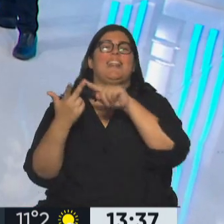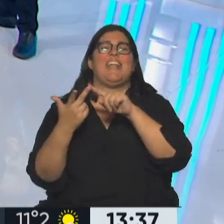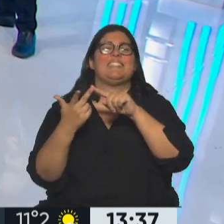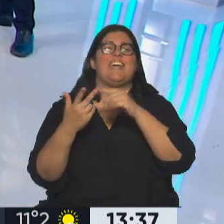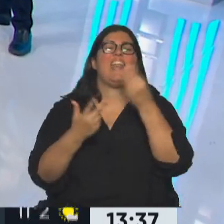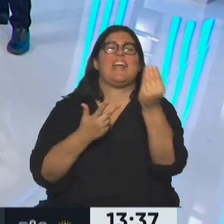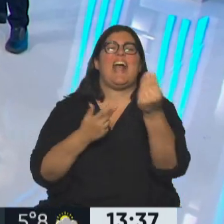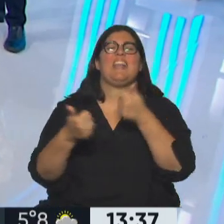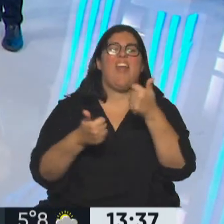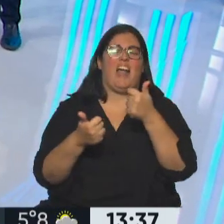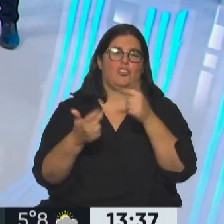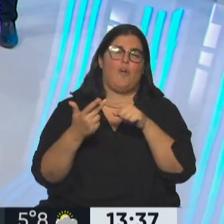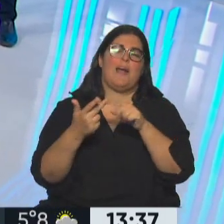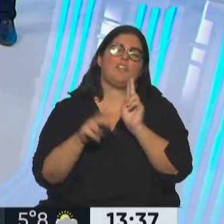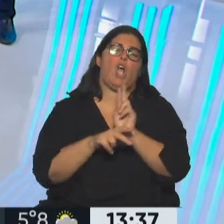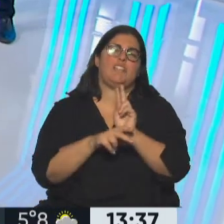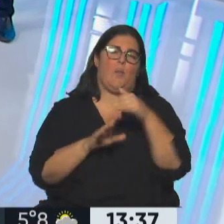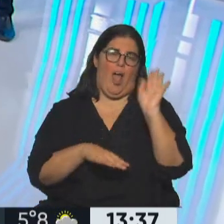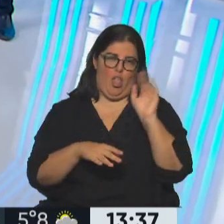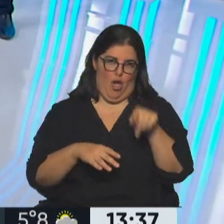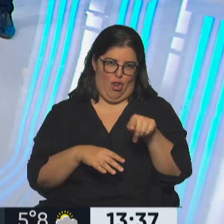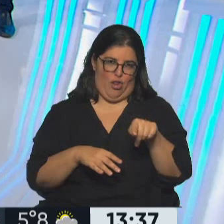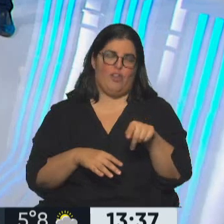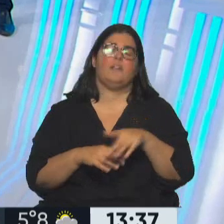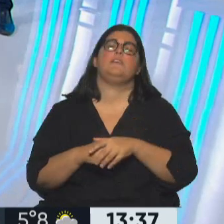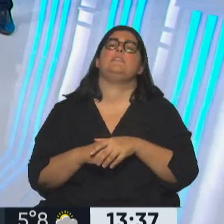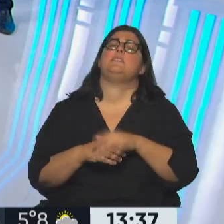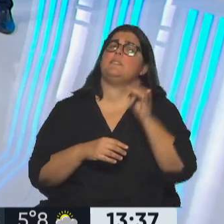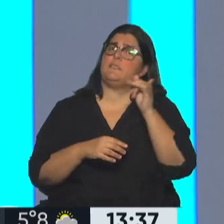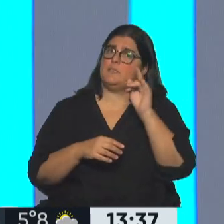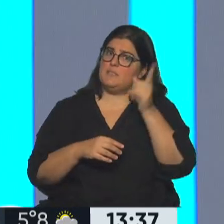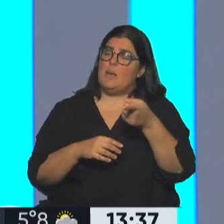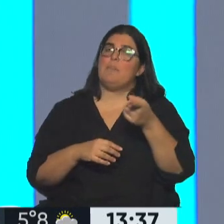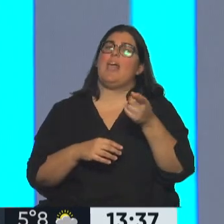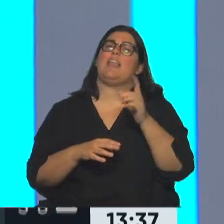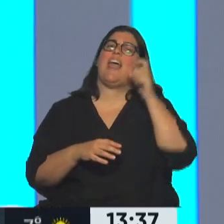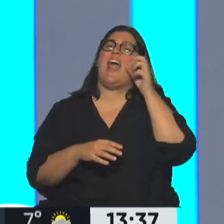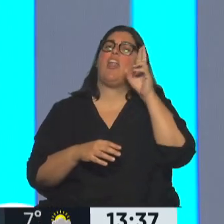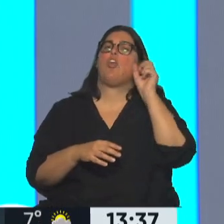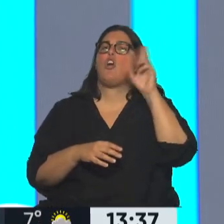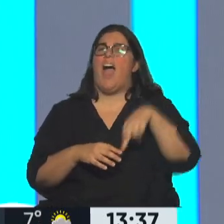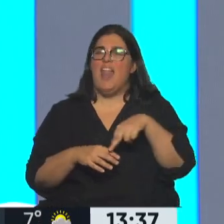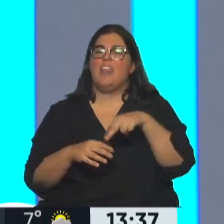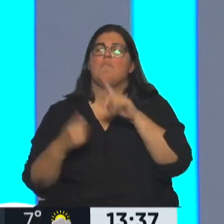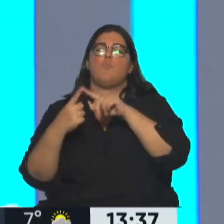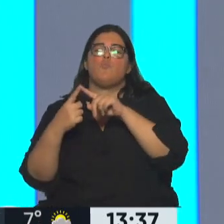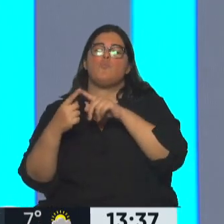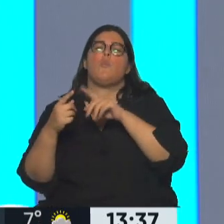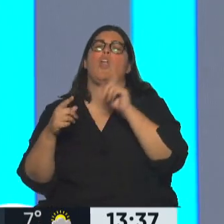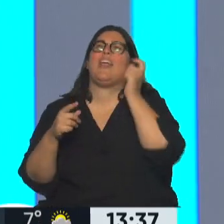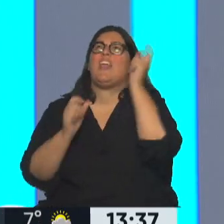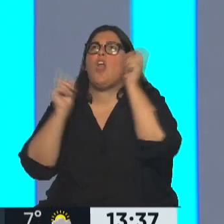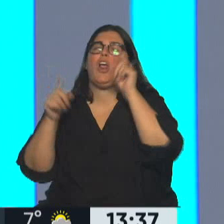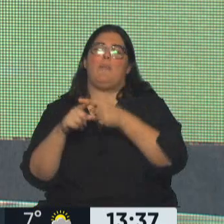Claro, Más de derecha. Y una alianza muy heterogénea a la que la une el espanto a Erdogan, Claro. no las afinidades ideológicas, Claro, como